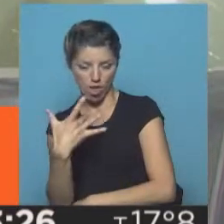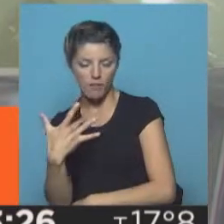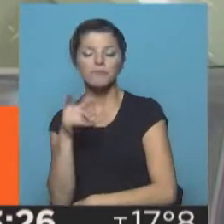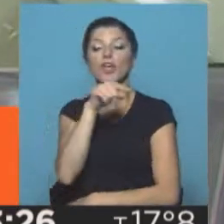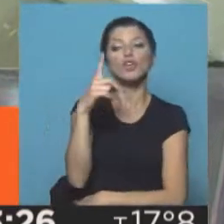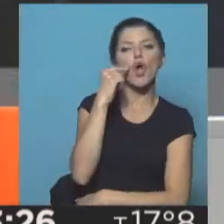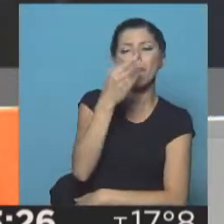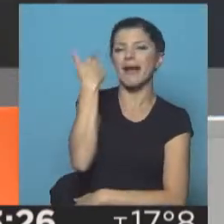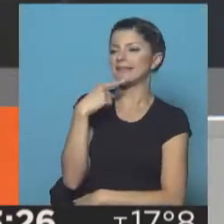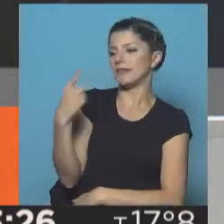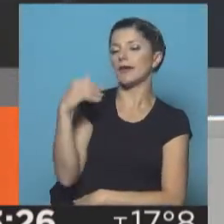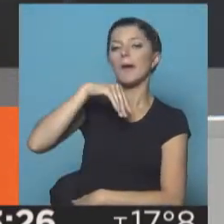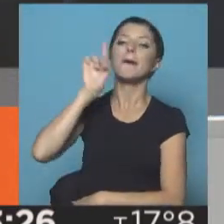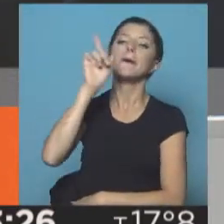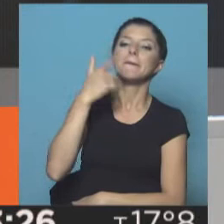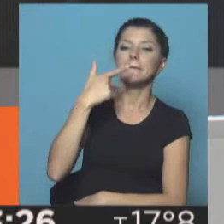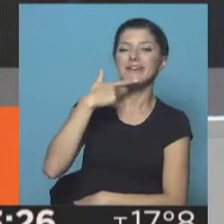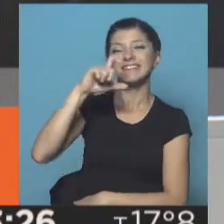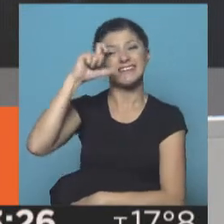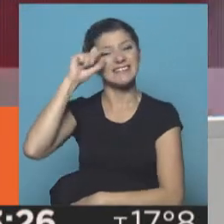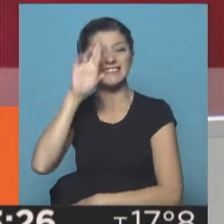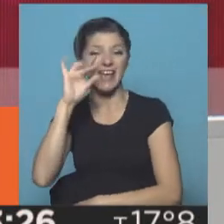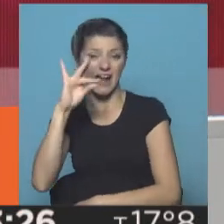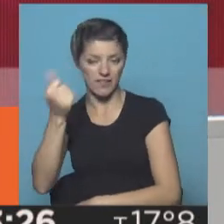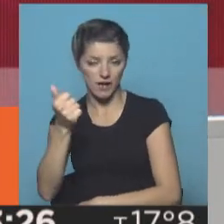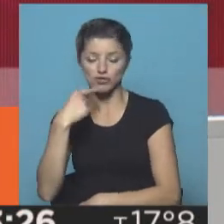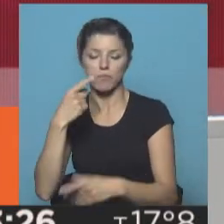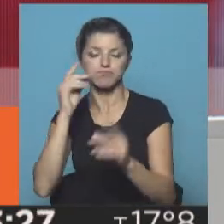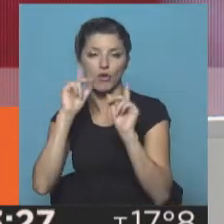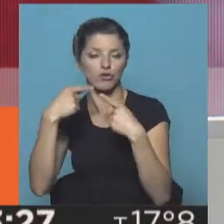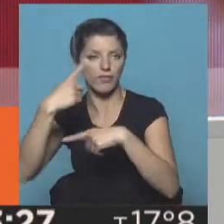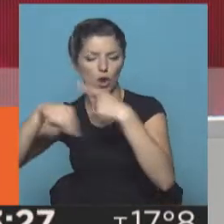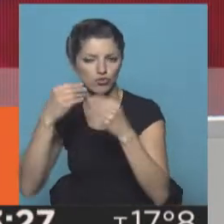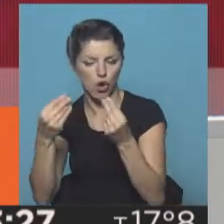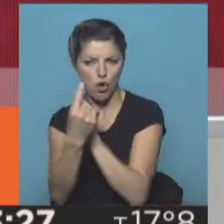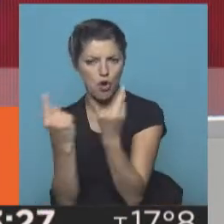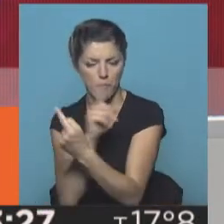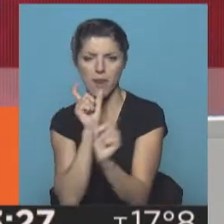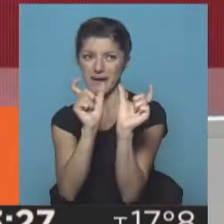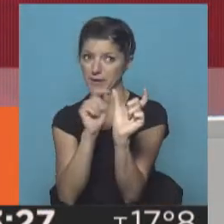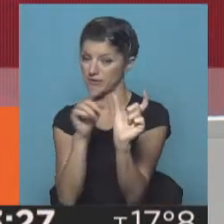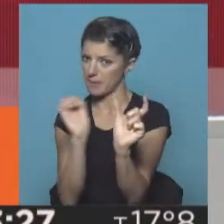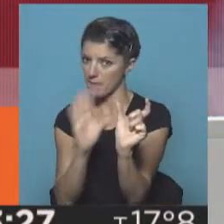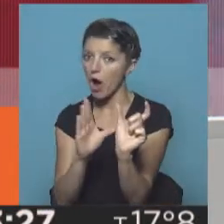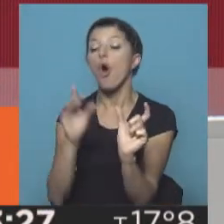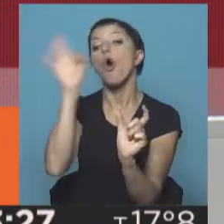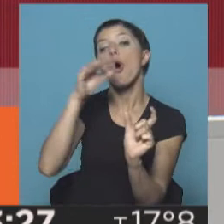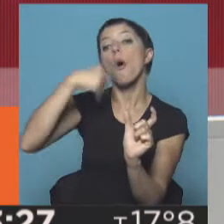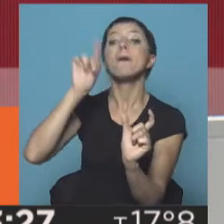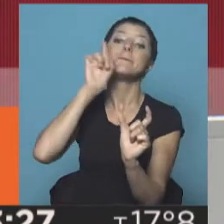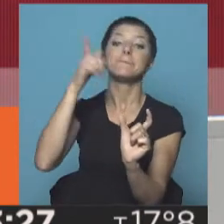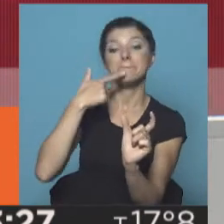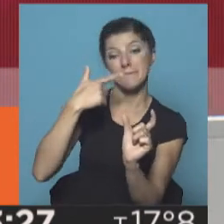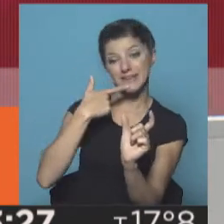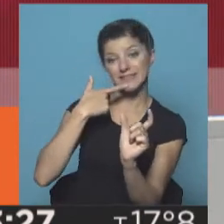la trató de Miss Piggy o Miss Cerda, no sé cómo traducirlo, porque la verdad es que es horrible, o Miss Ama de Casa por ser